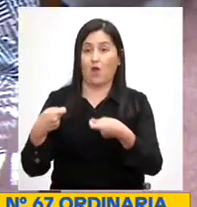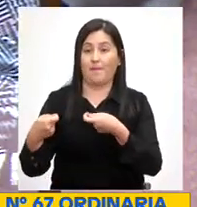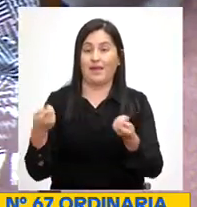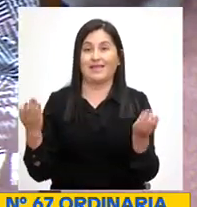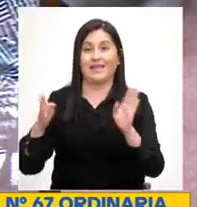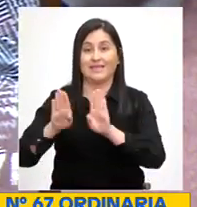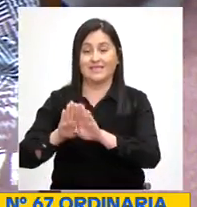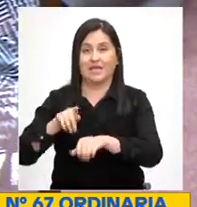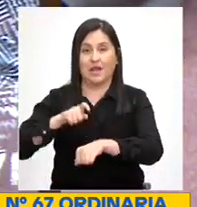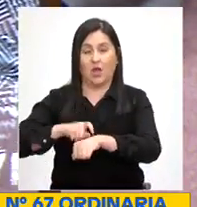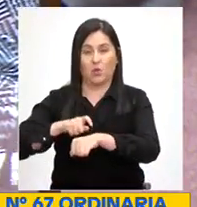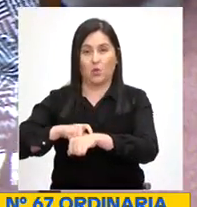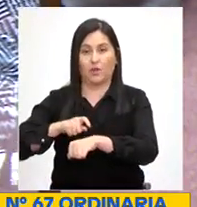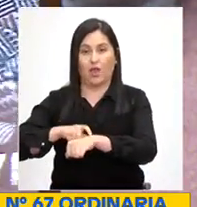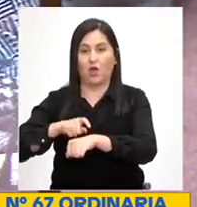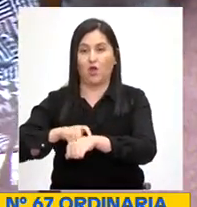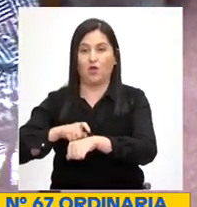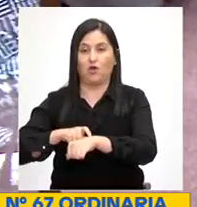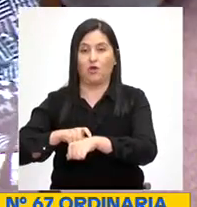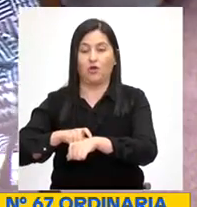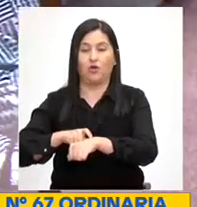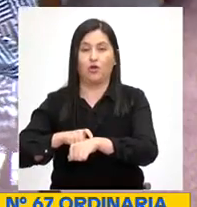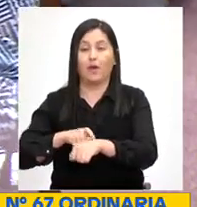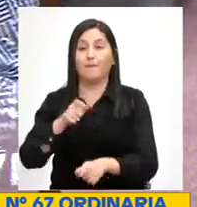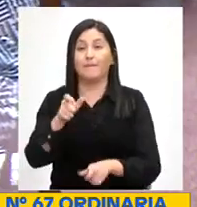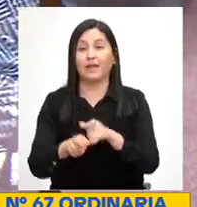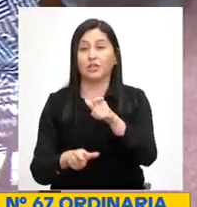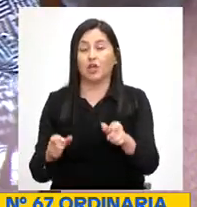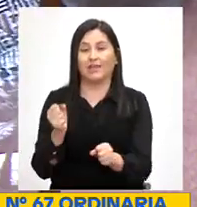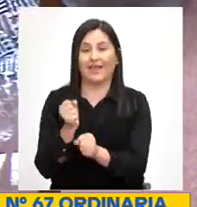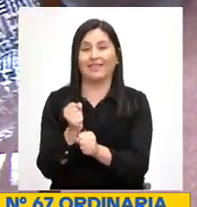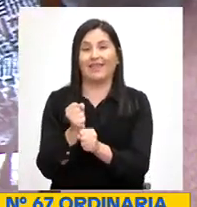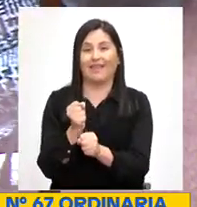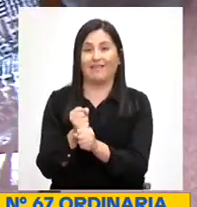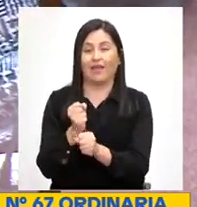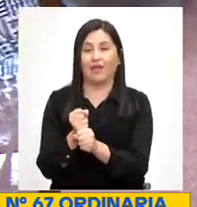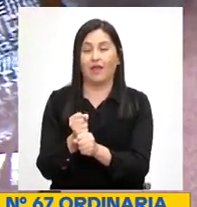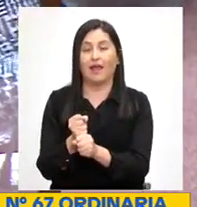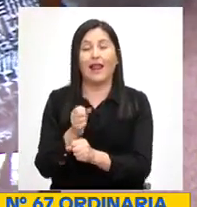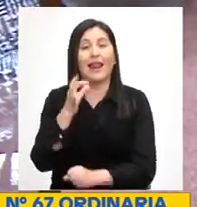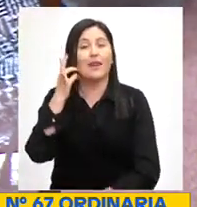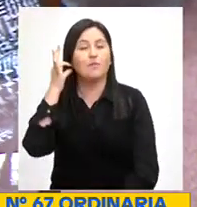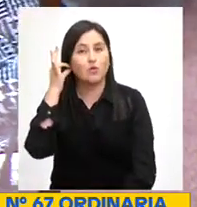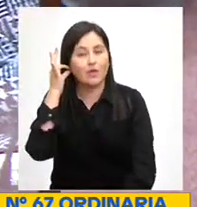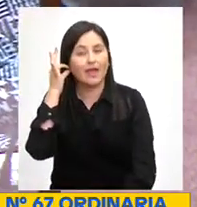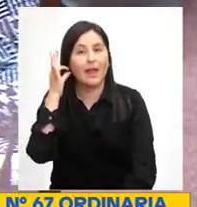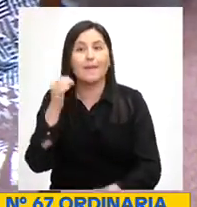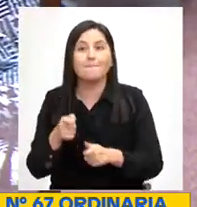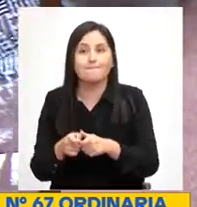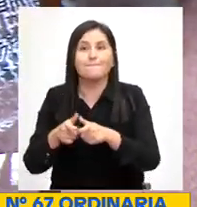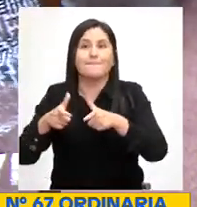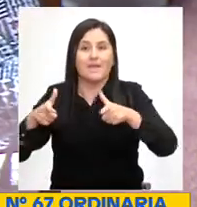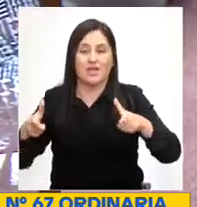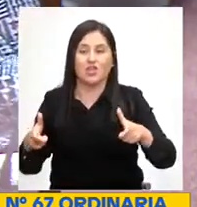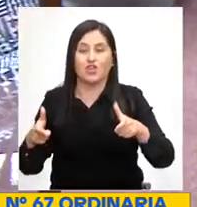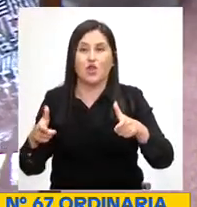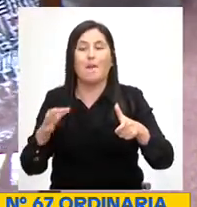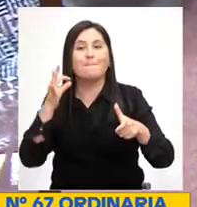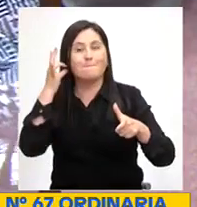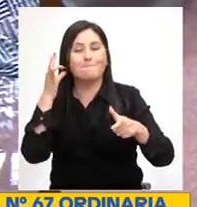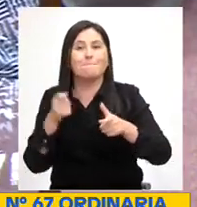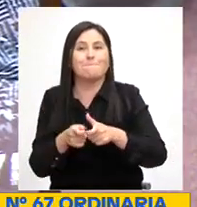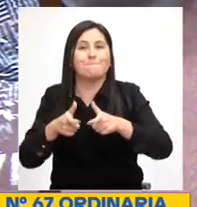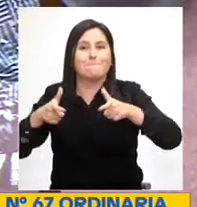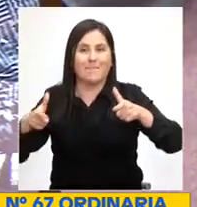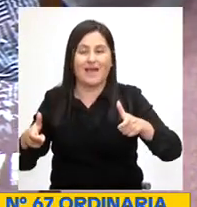una hora determinada las y los trabajadores y parto por las trabajadoras porque son mayoritariamente las mujeres quienes